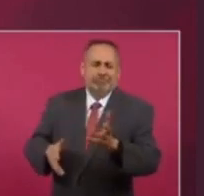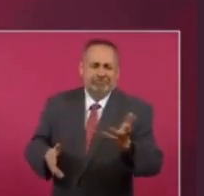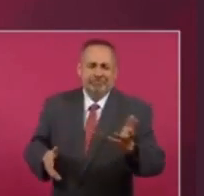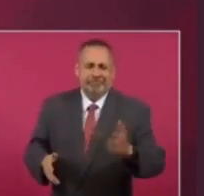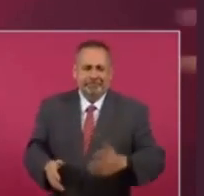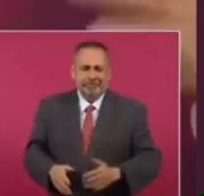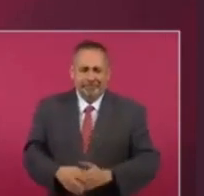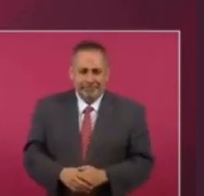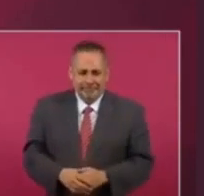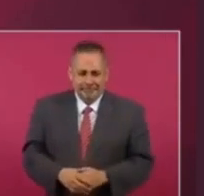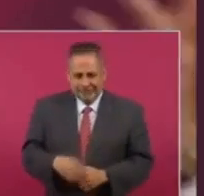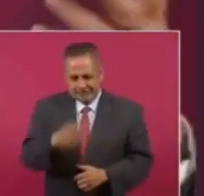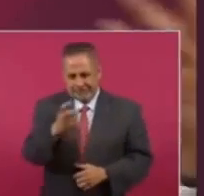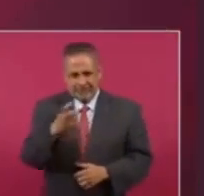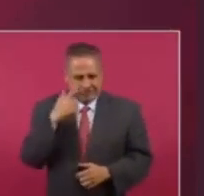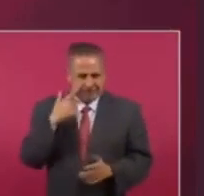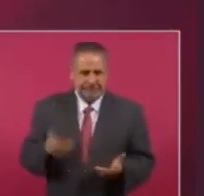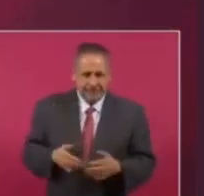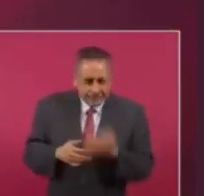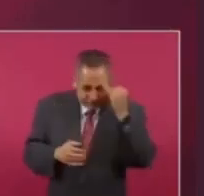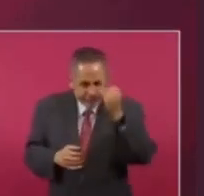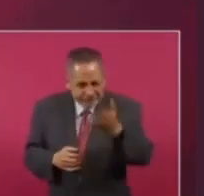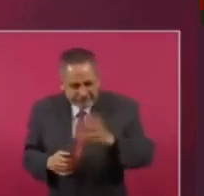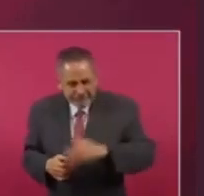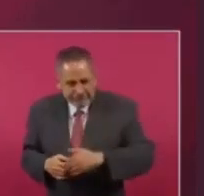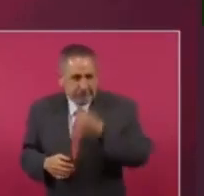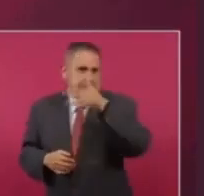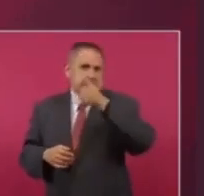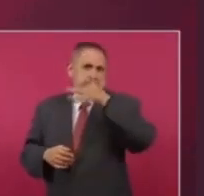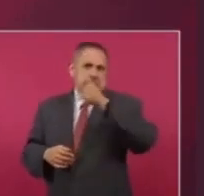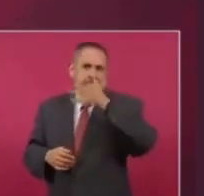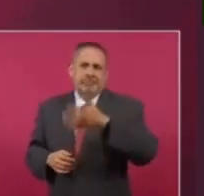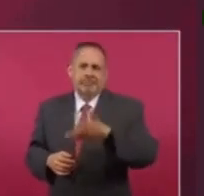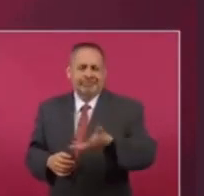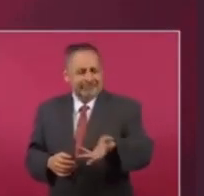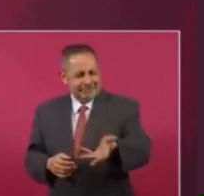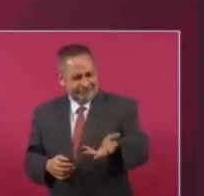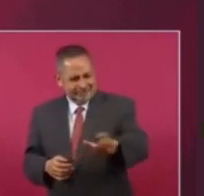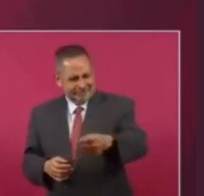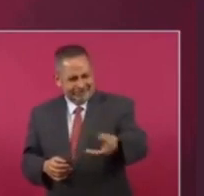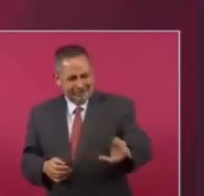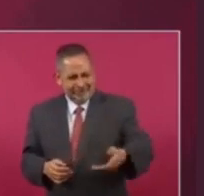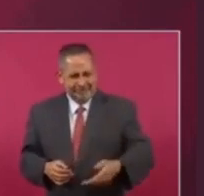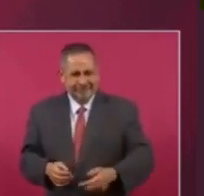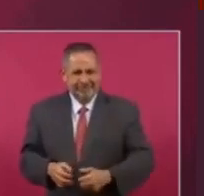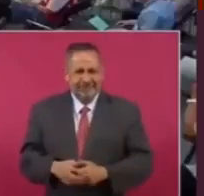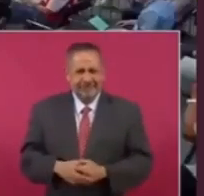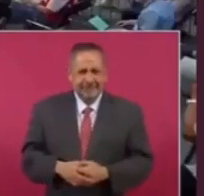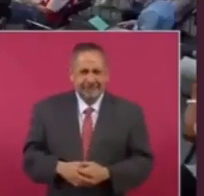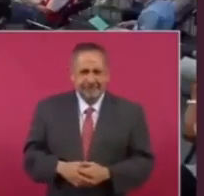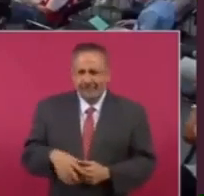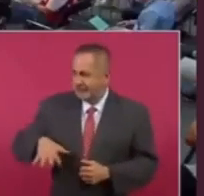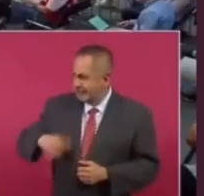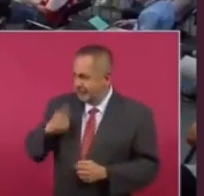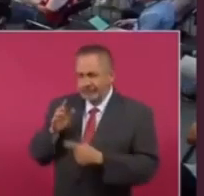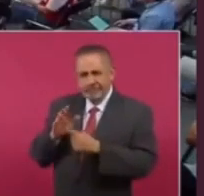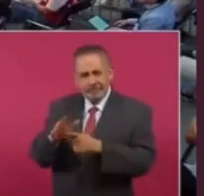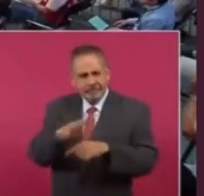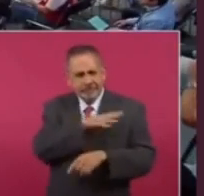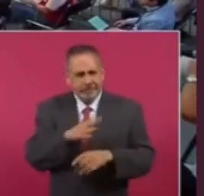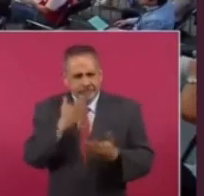por eso pero pero pero imagínense y ahora nos acaba de